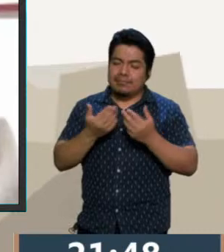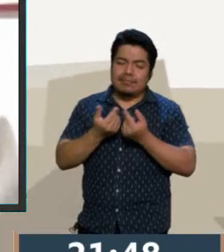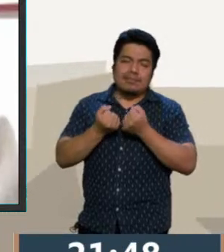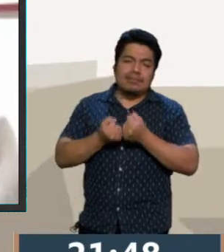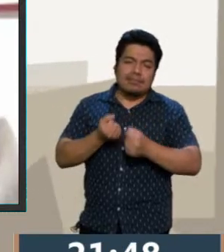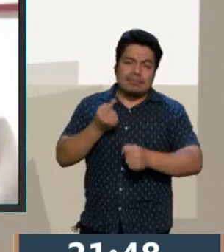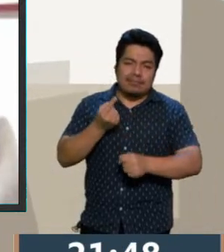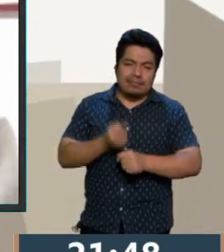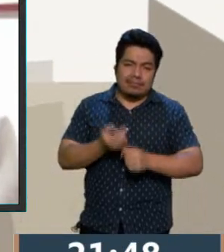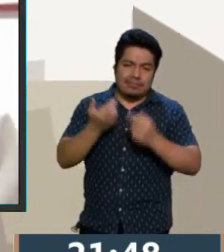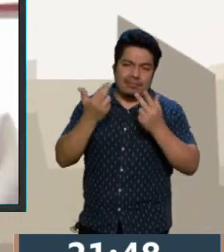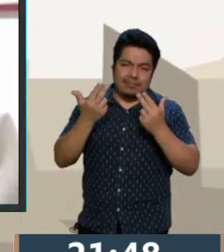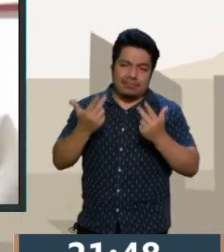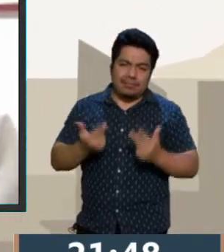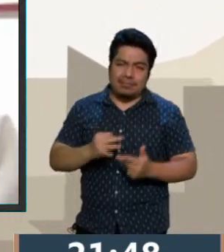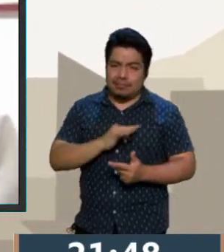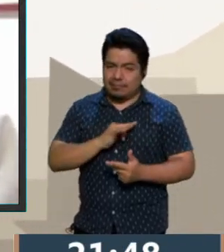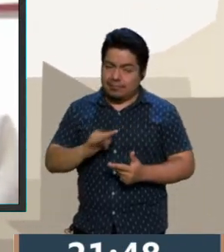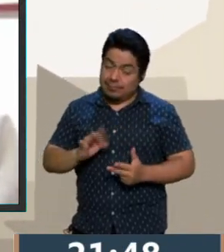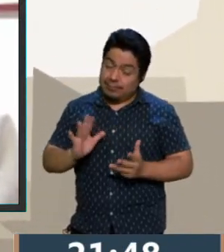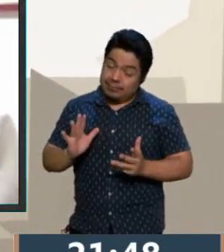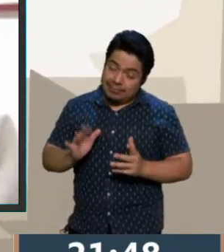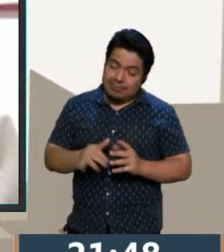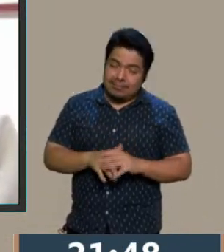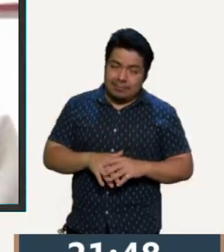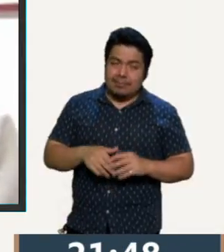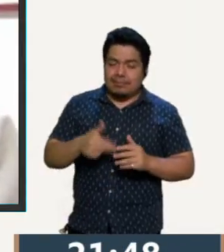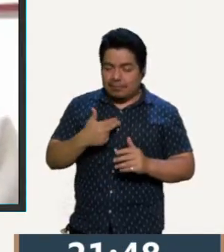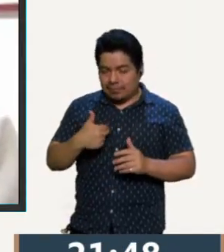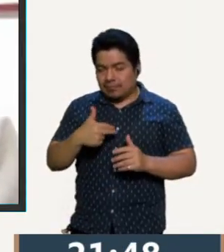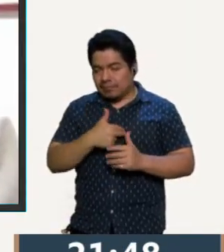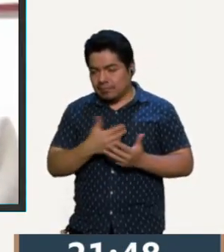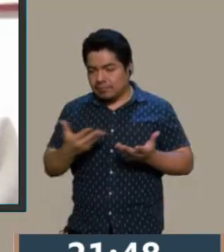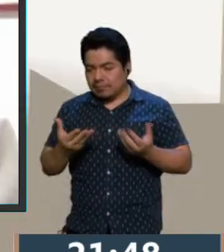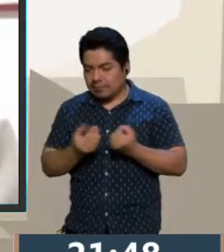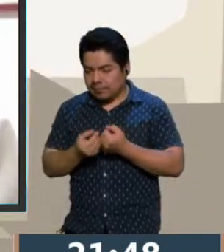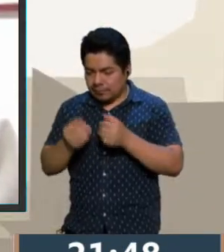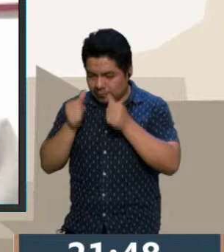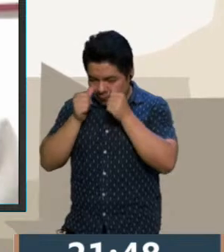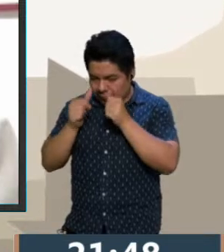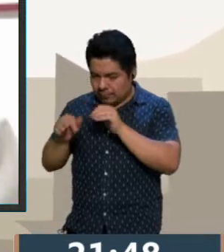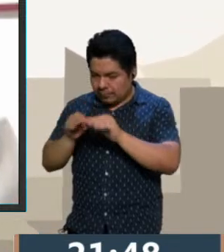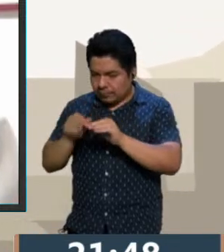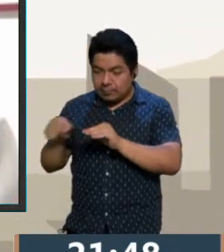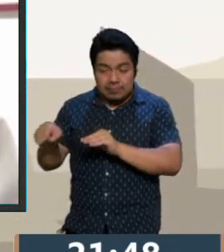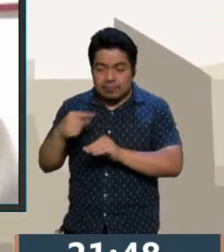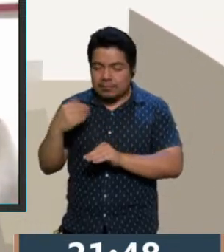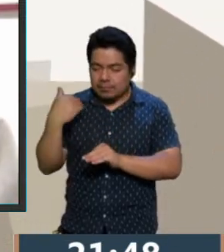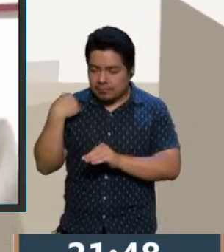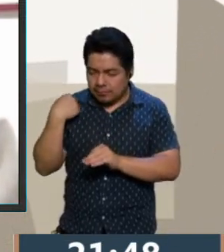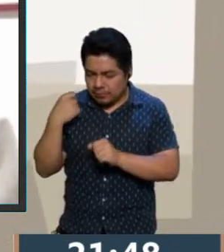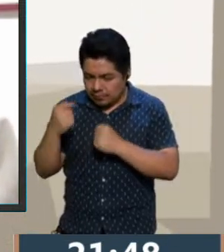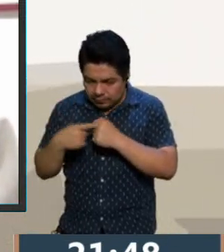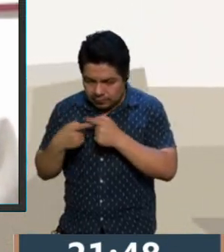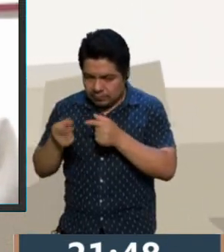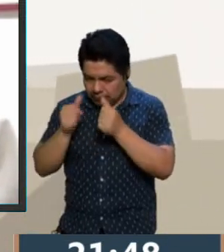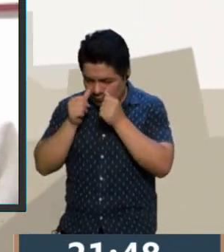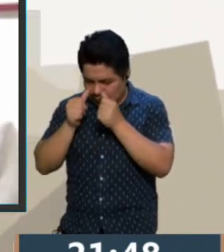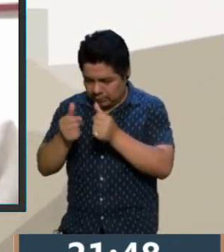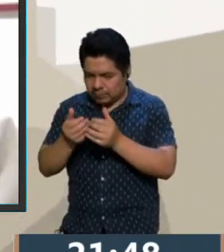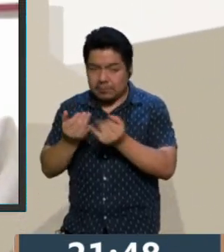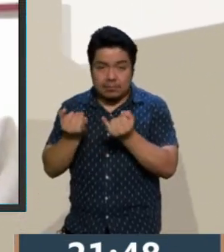seguridad estructural. Nosotros trabajamos para la gente, estamos atentos a lo que la gente nos dice y creemos